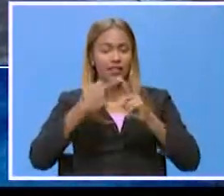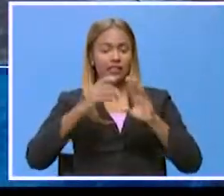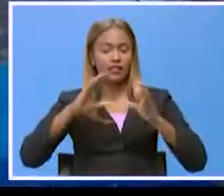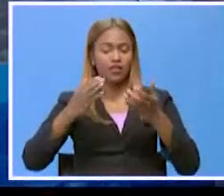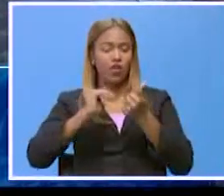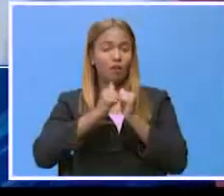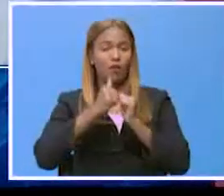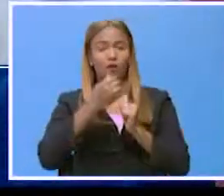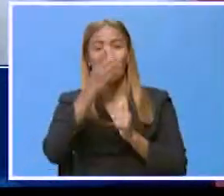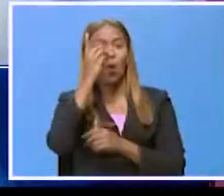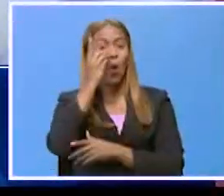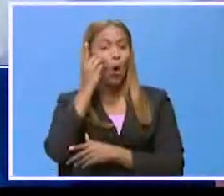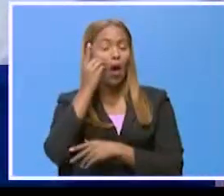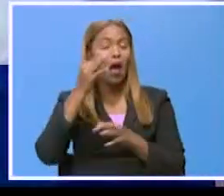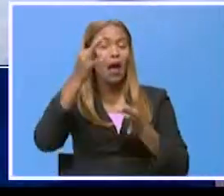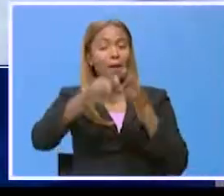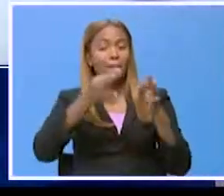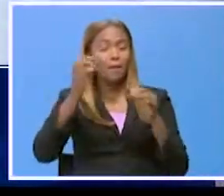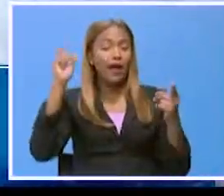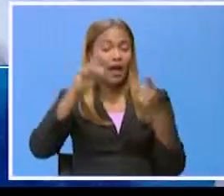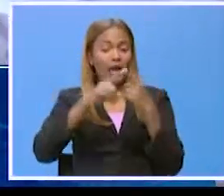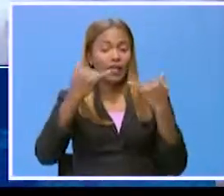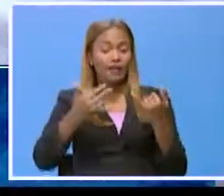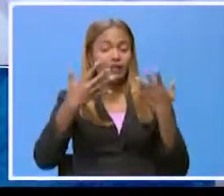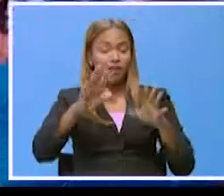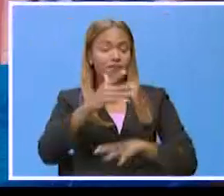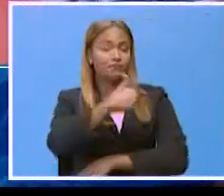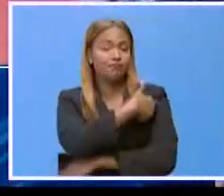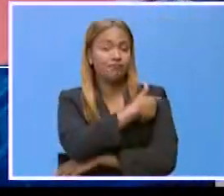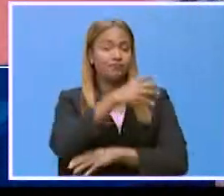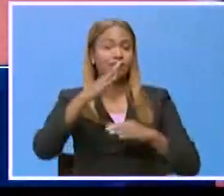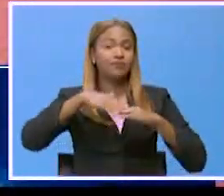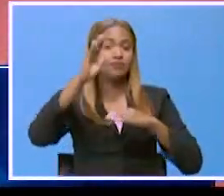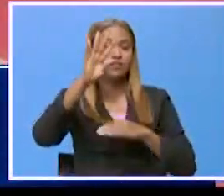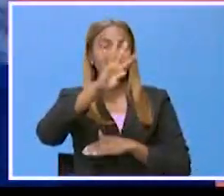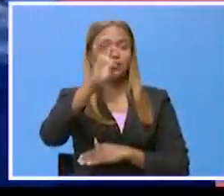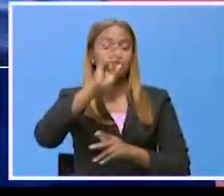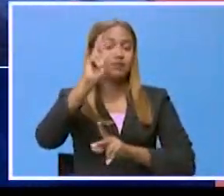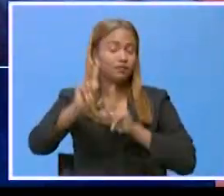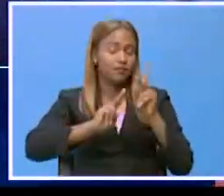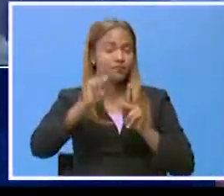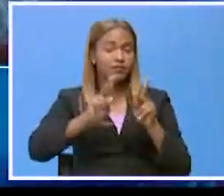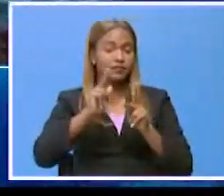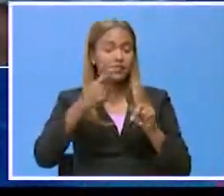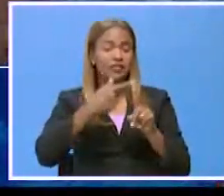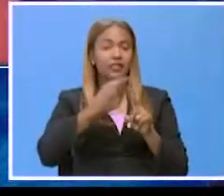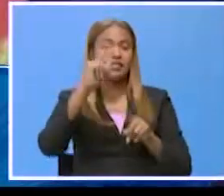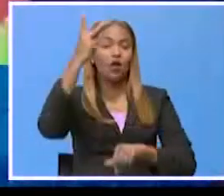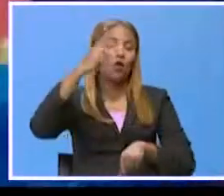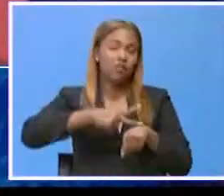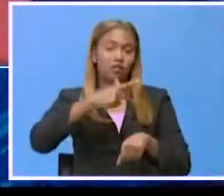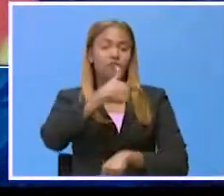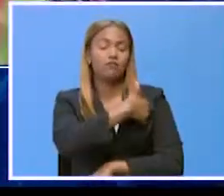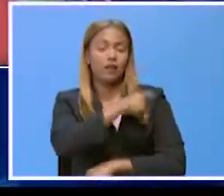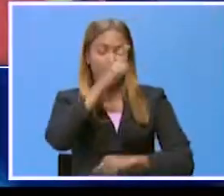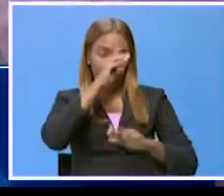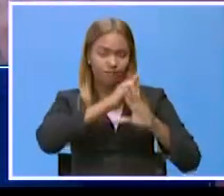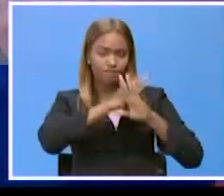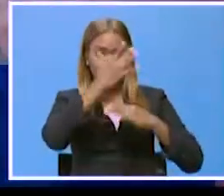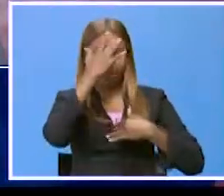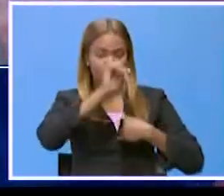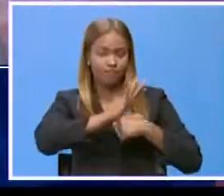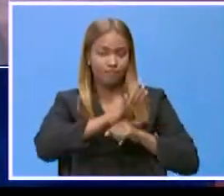pablo duarte explicó que el día de hoy fueron inoculados más de 400 personas de su segunda dosis contra el coronavirus